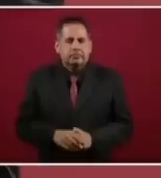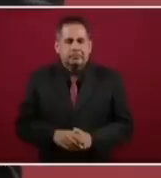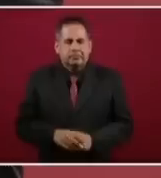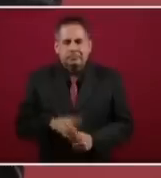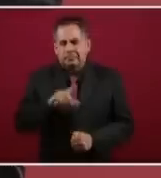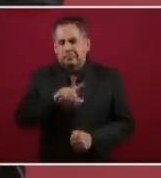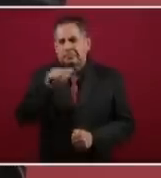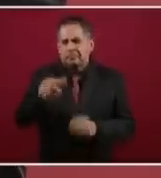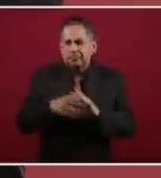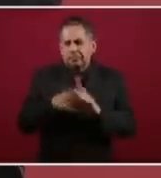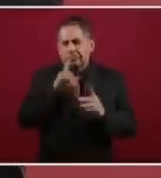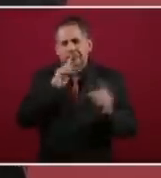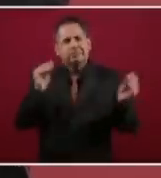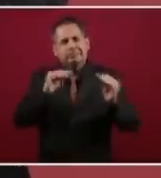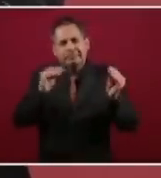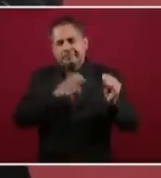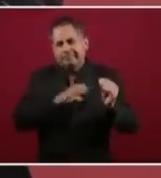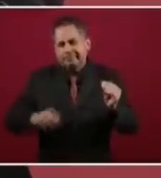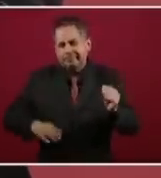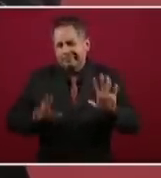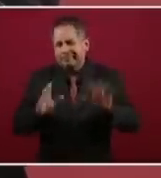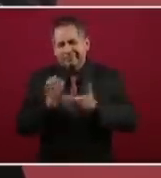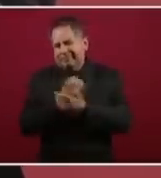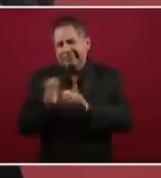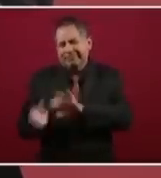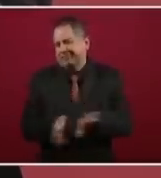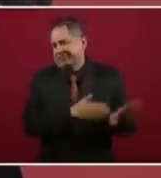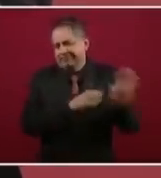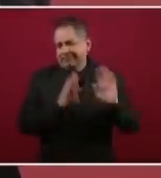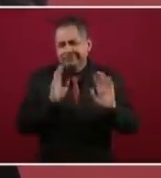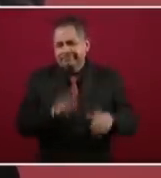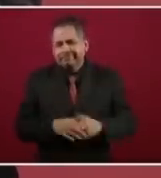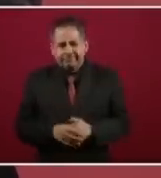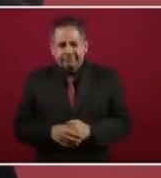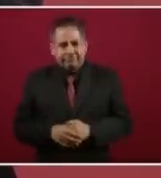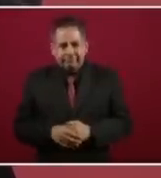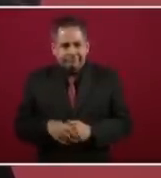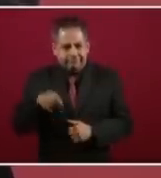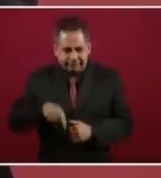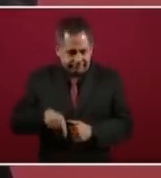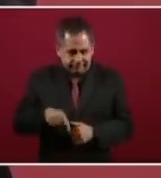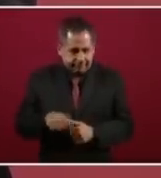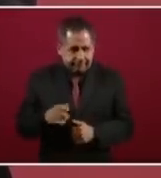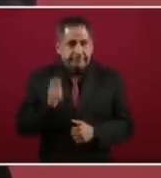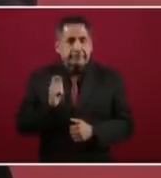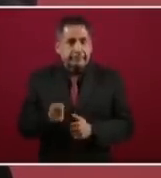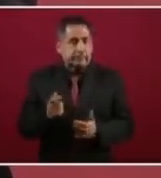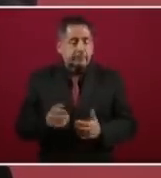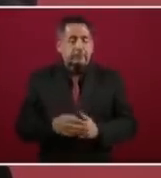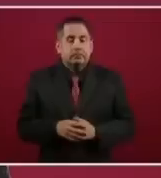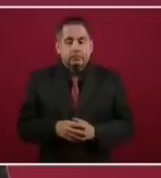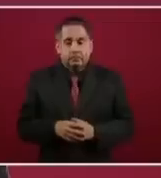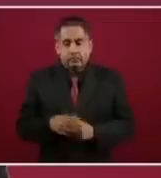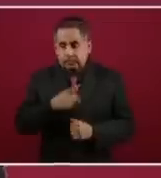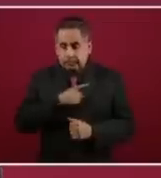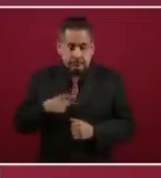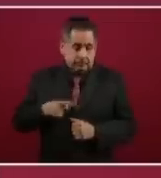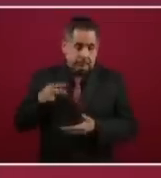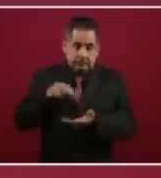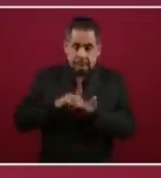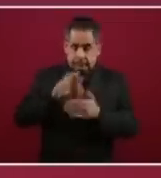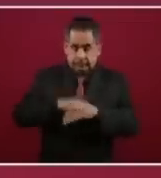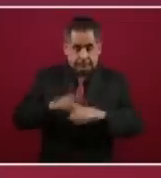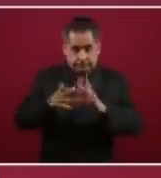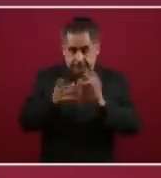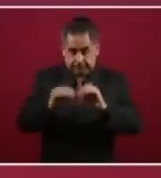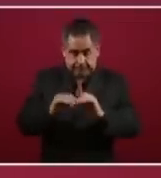Acerca de lo del debate, pues ese es otro asunto, ¿no? Aquí lo que debe de quedar de